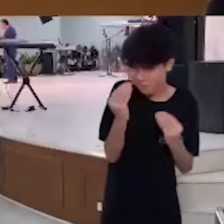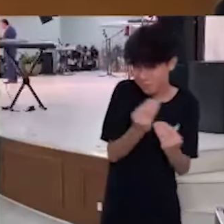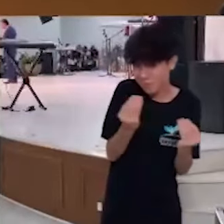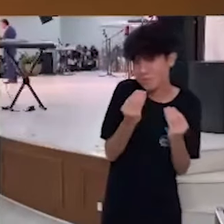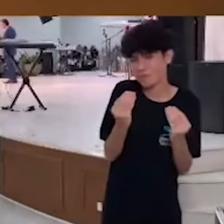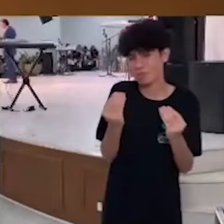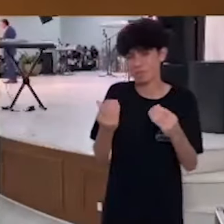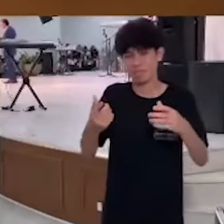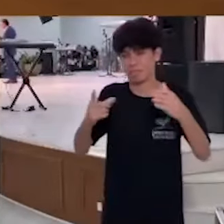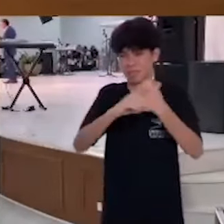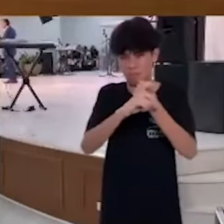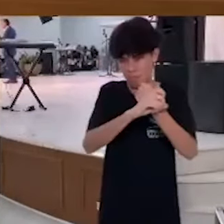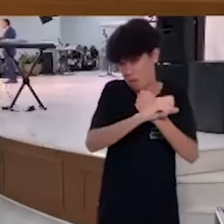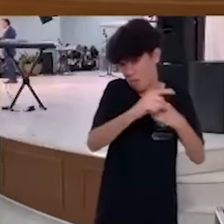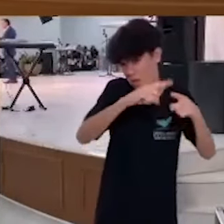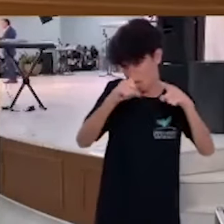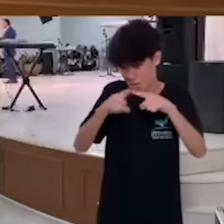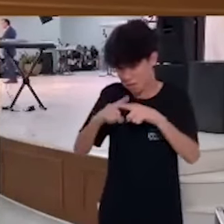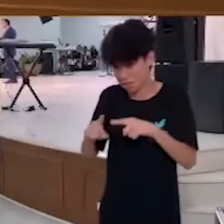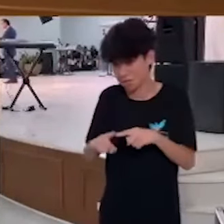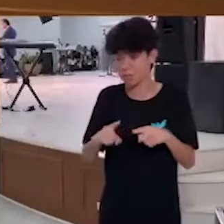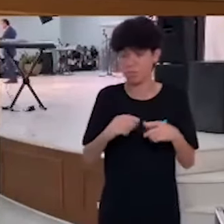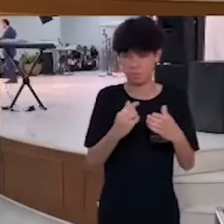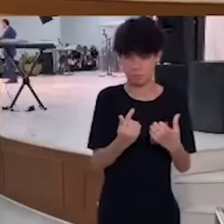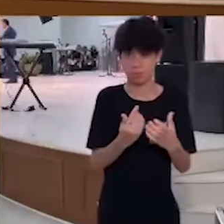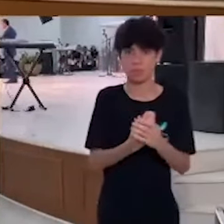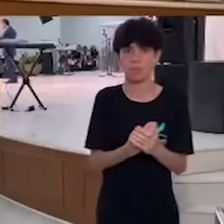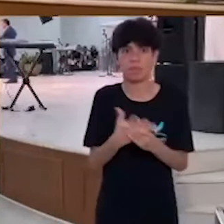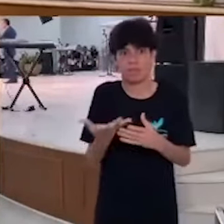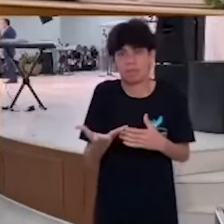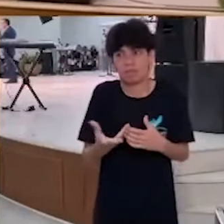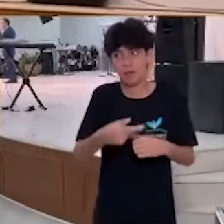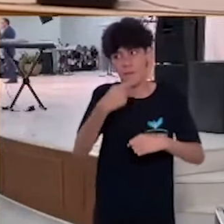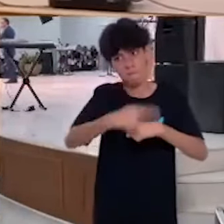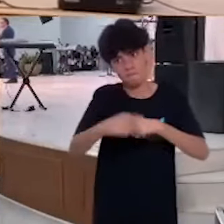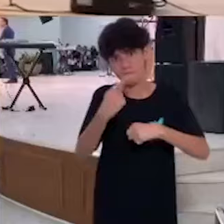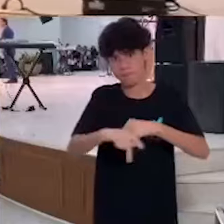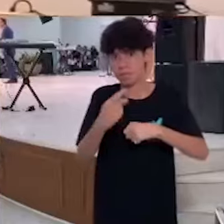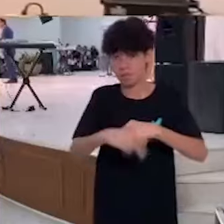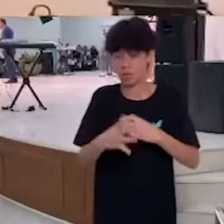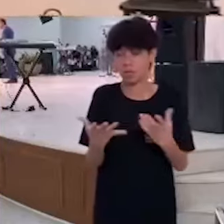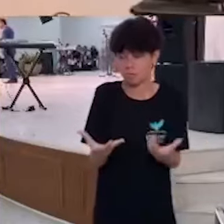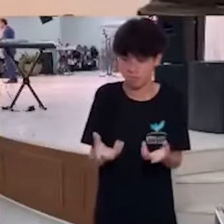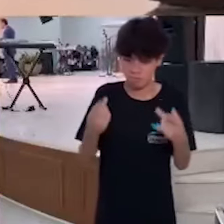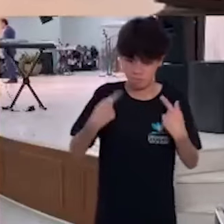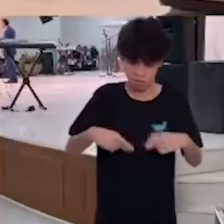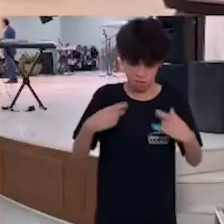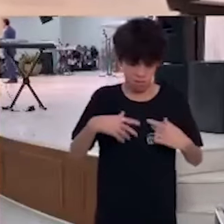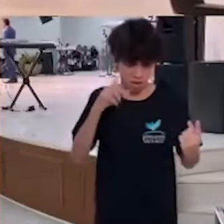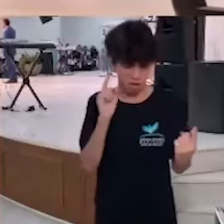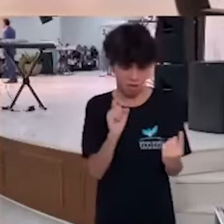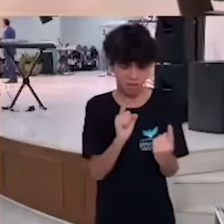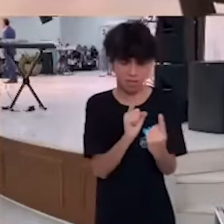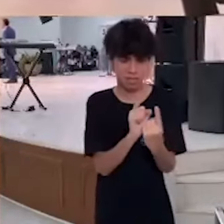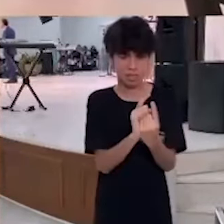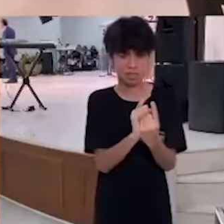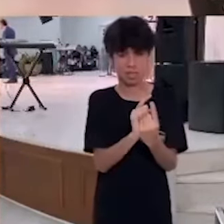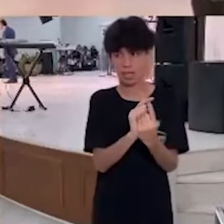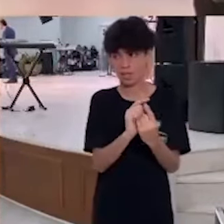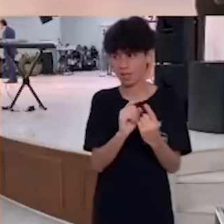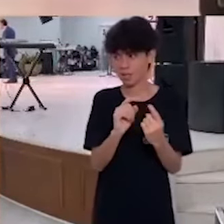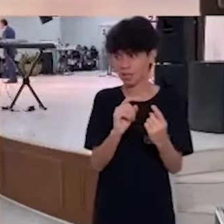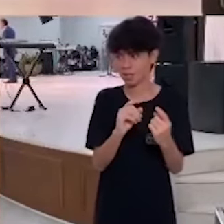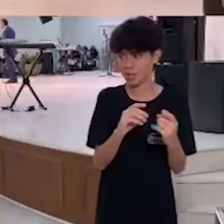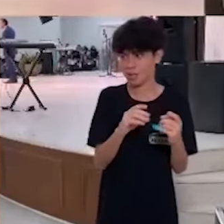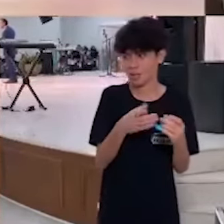una de las más frecuentes y peligrosas, escúchame esto, son los elogios que recibimos,